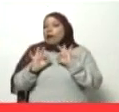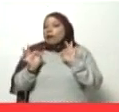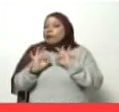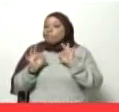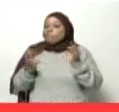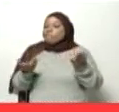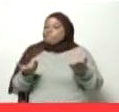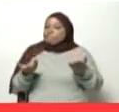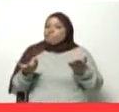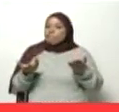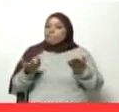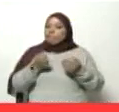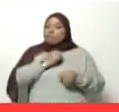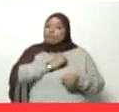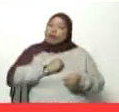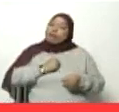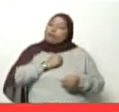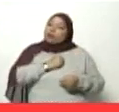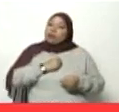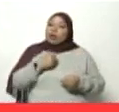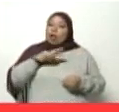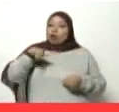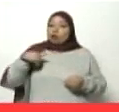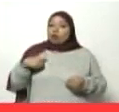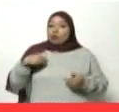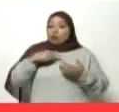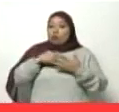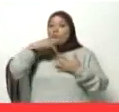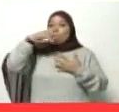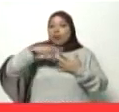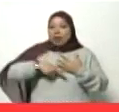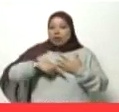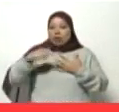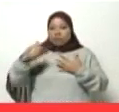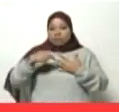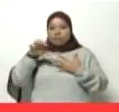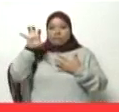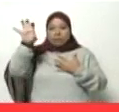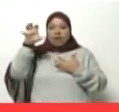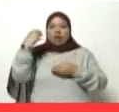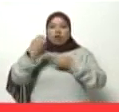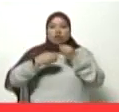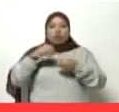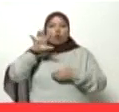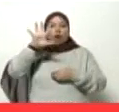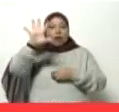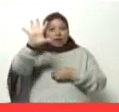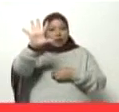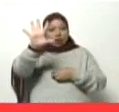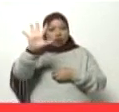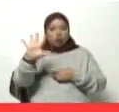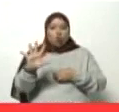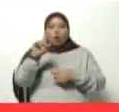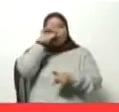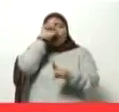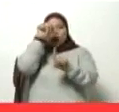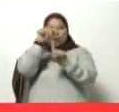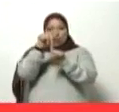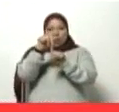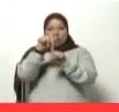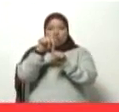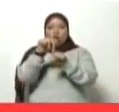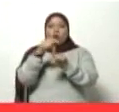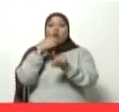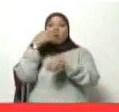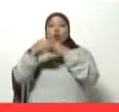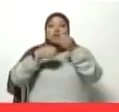modestamente pues, incluido como el quinto objetivo, lo incluyó el comandante Chávez, lo ratificó el presidente